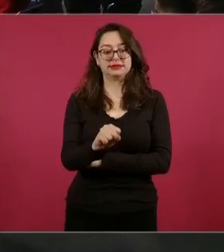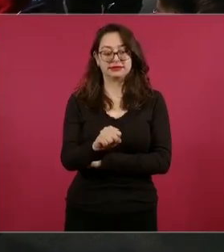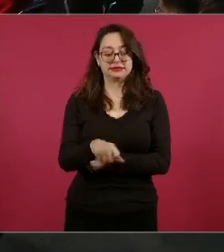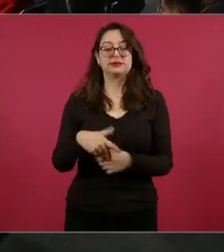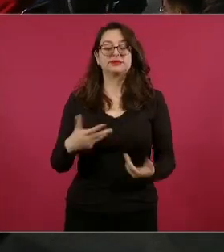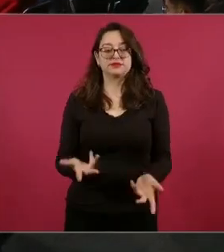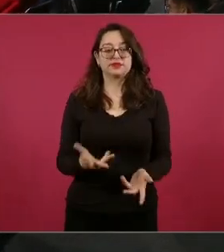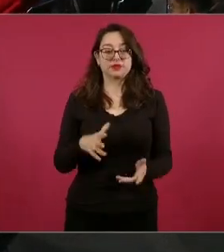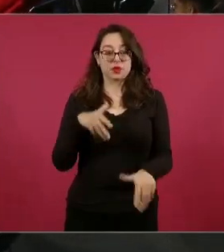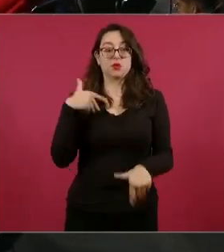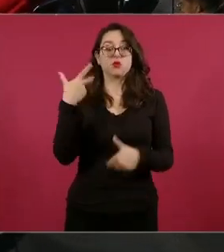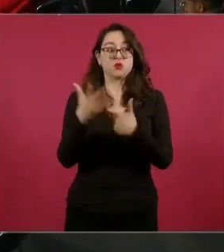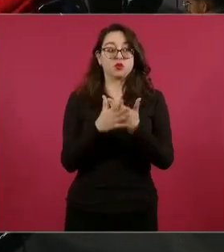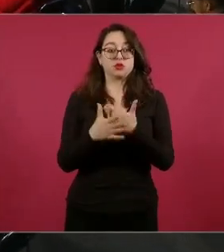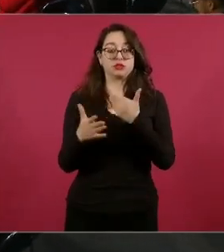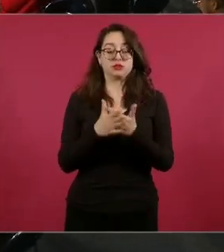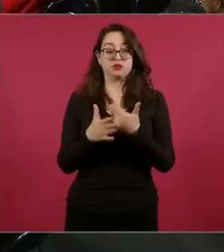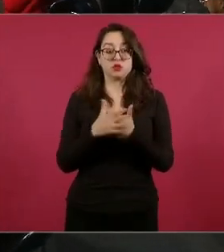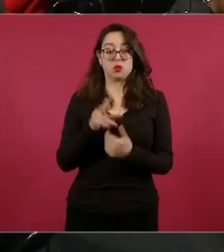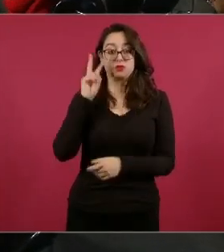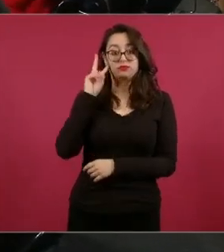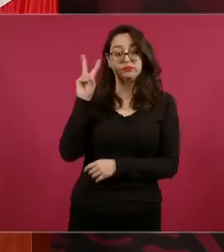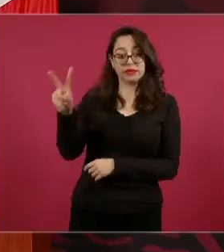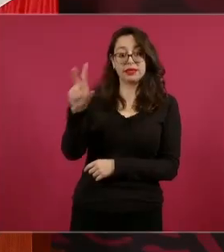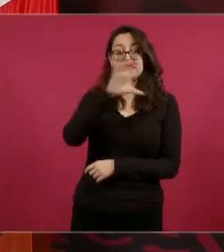va a ser hacia el futuro